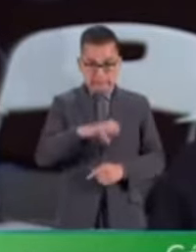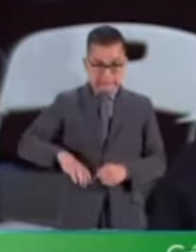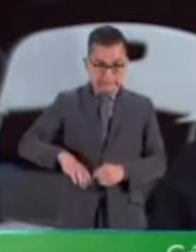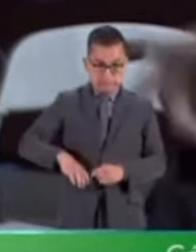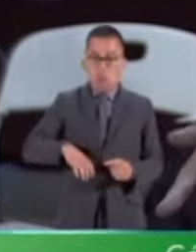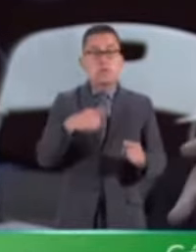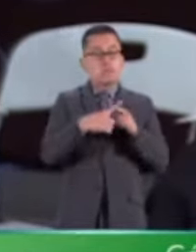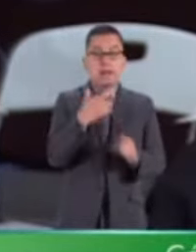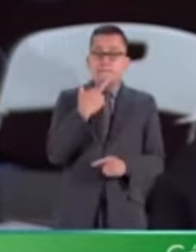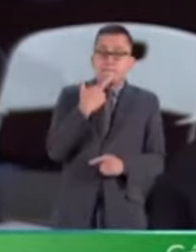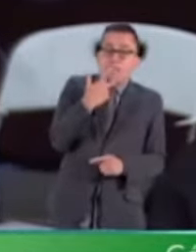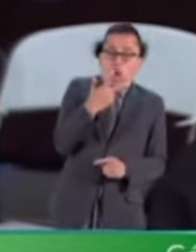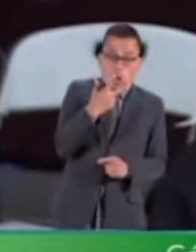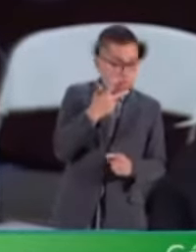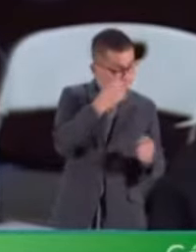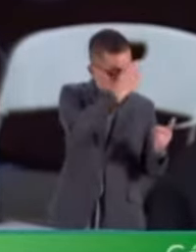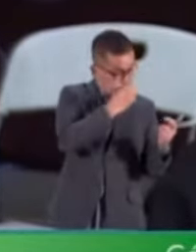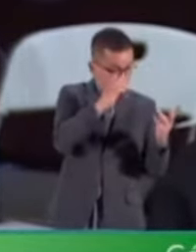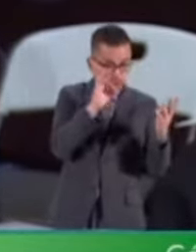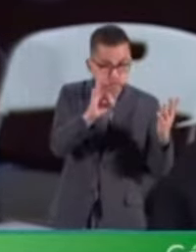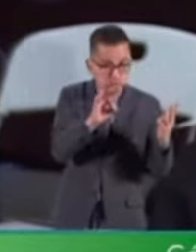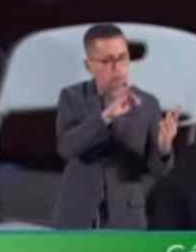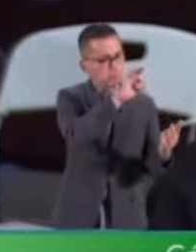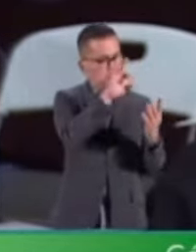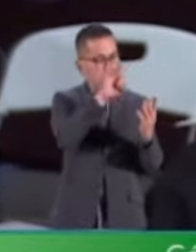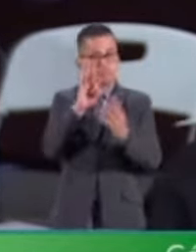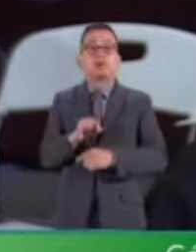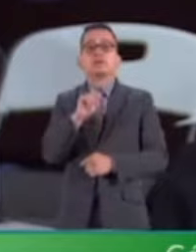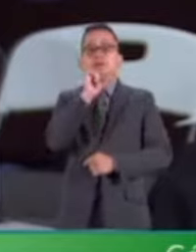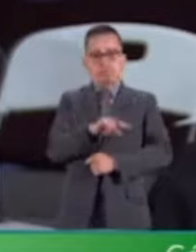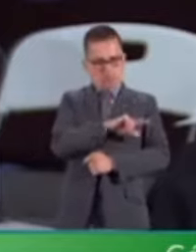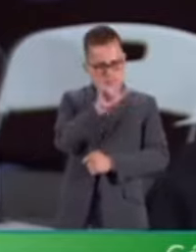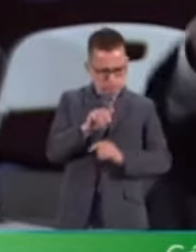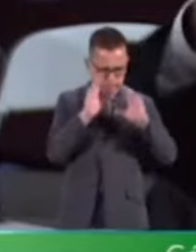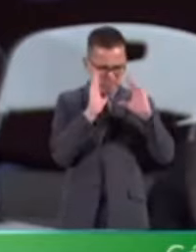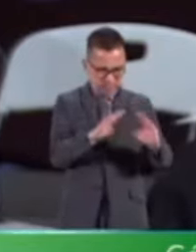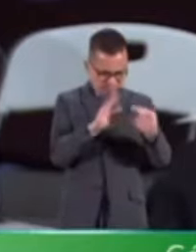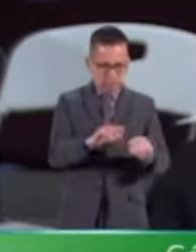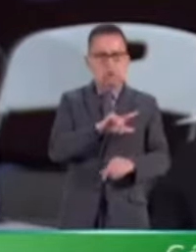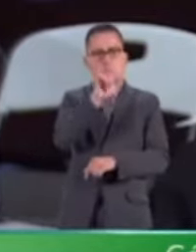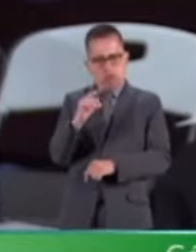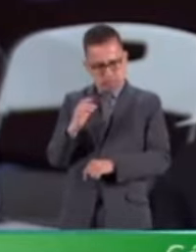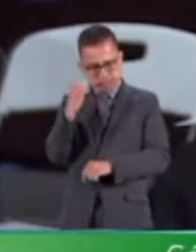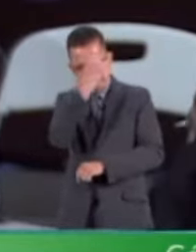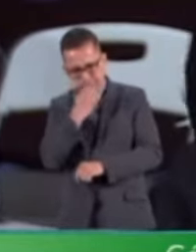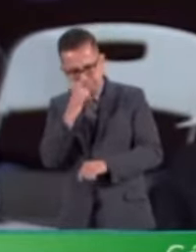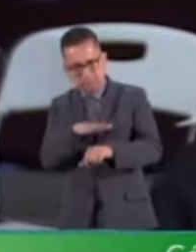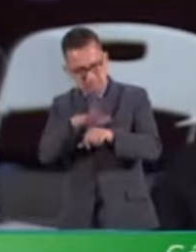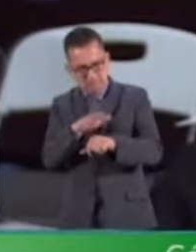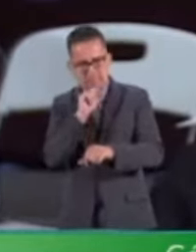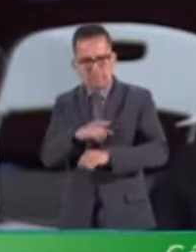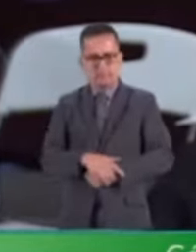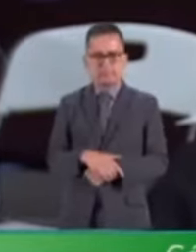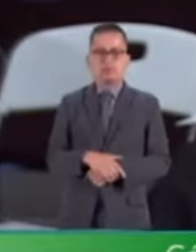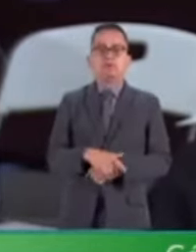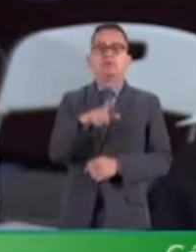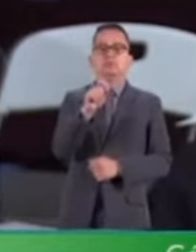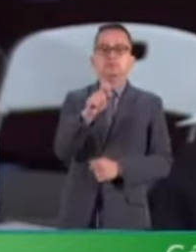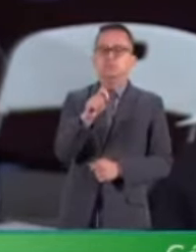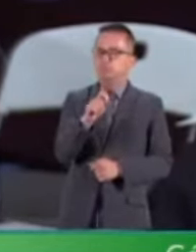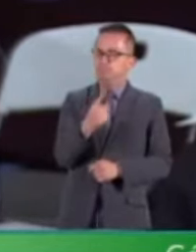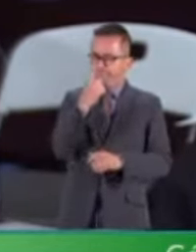elección y después también serán capacitados y calificados. Vigésima, algo más de